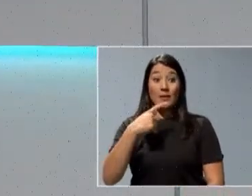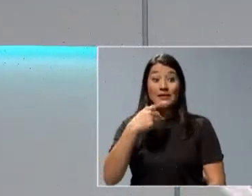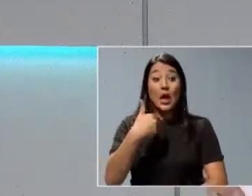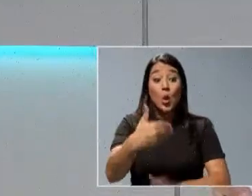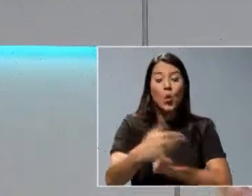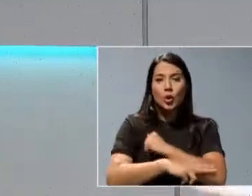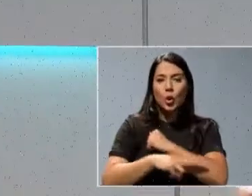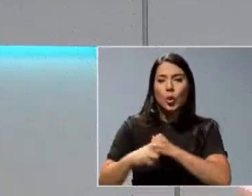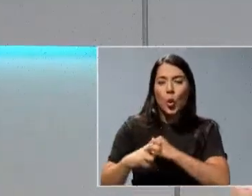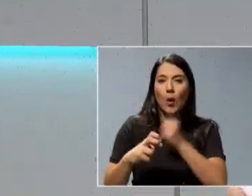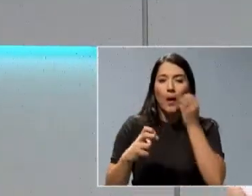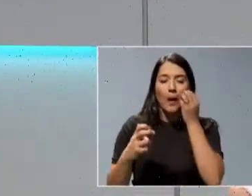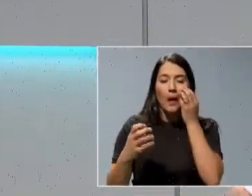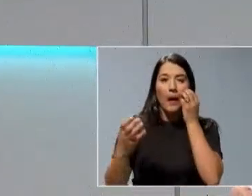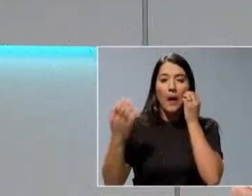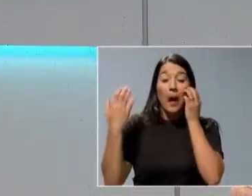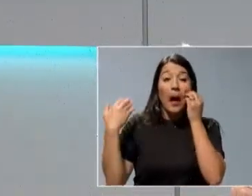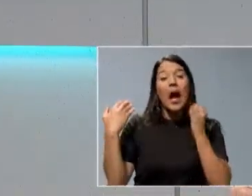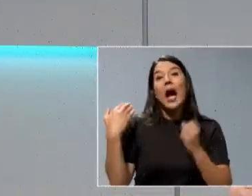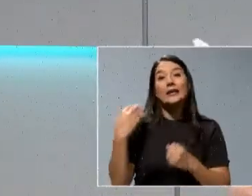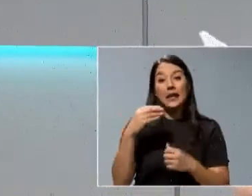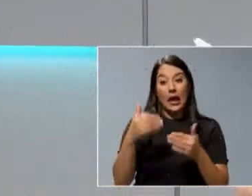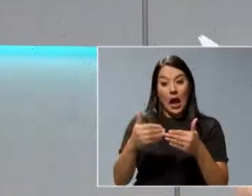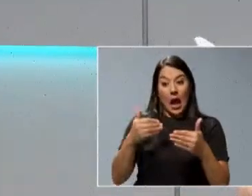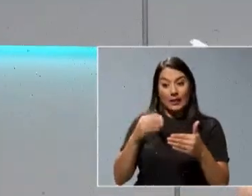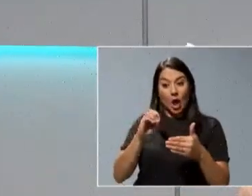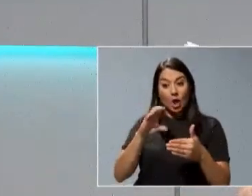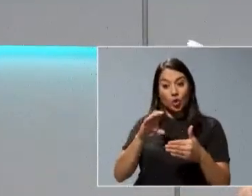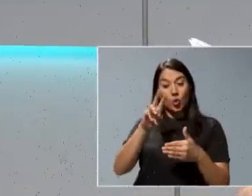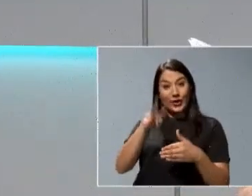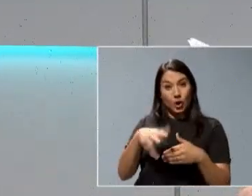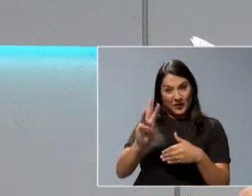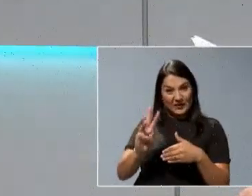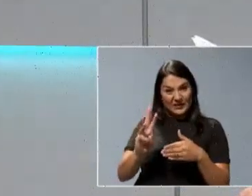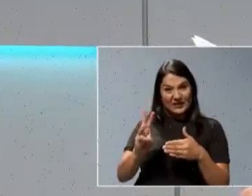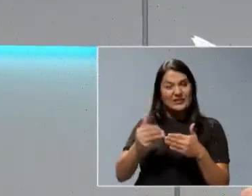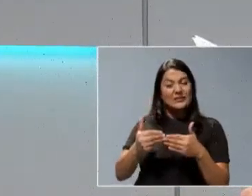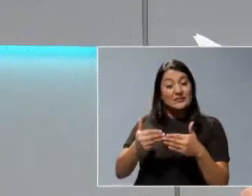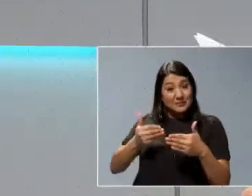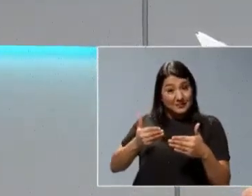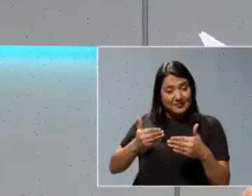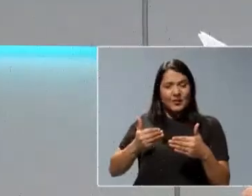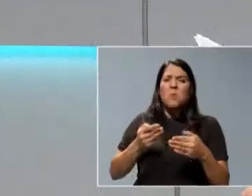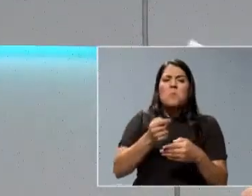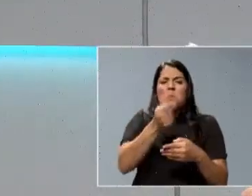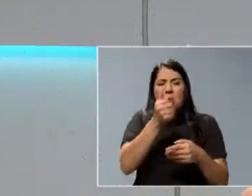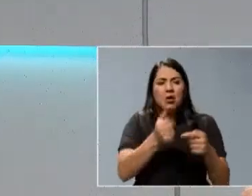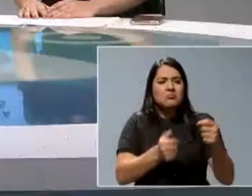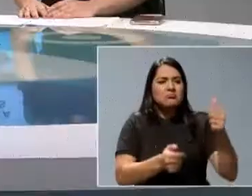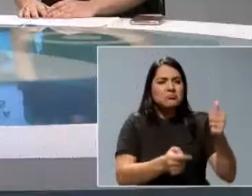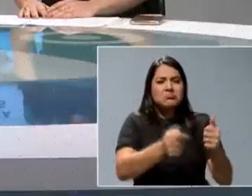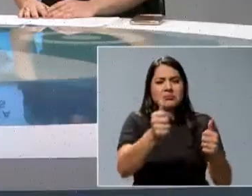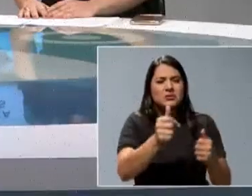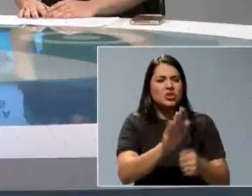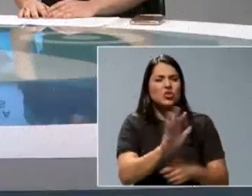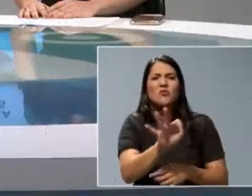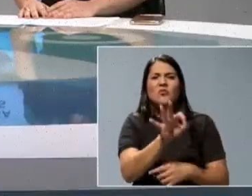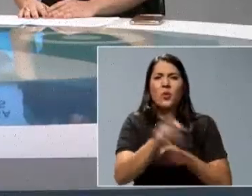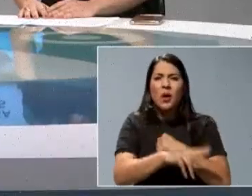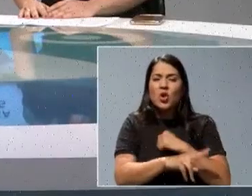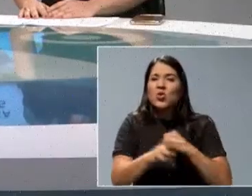cantidad, antes de octubre, noviembre del año 2016, eran pocos los casos y las formas en que ellos operaban también eran muy rudimentarias.